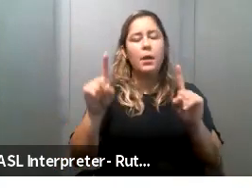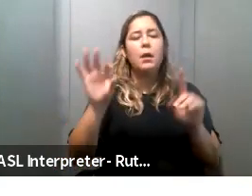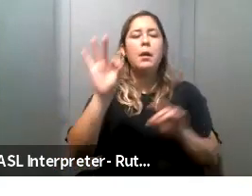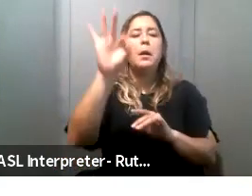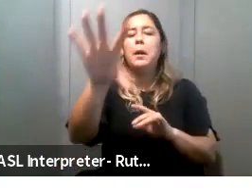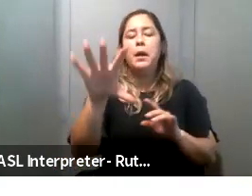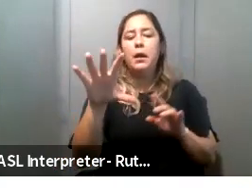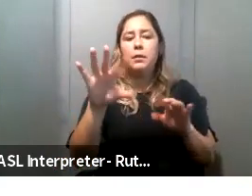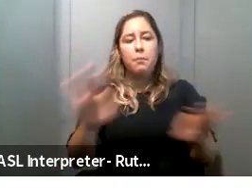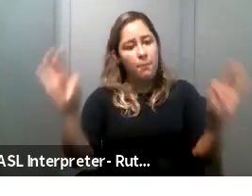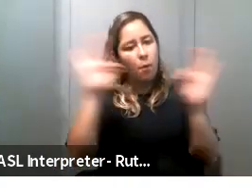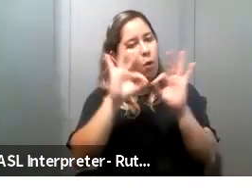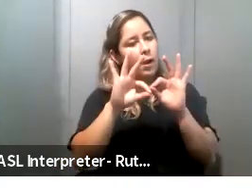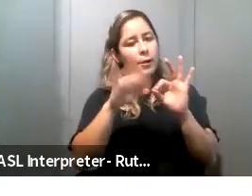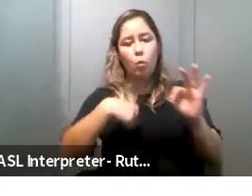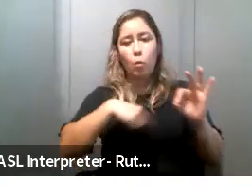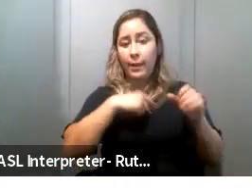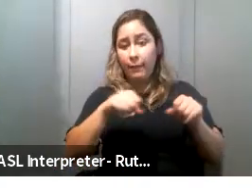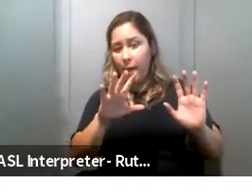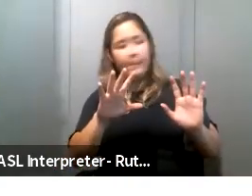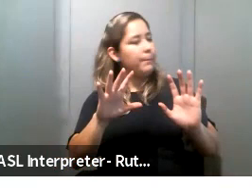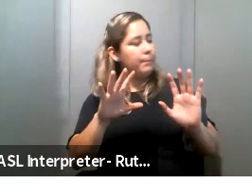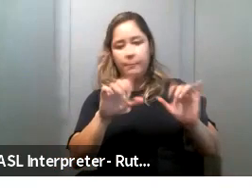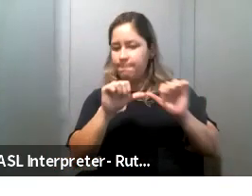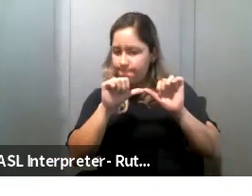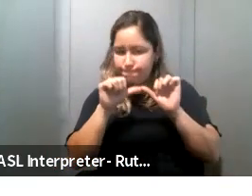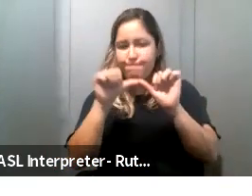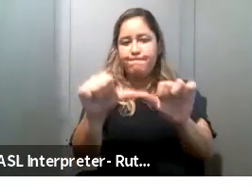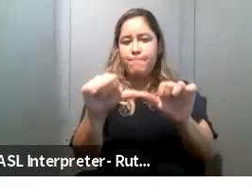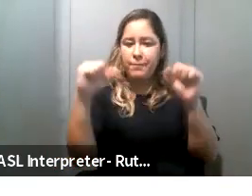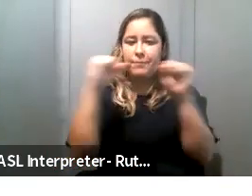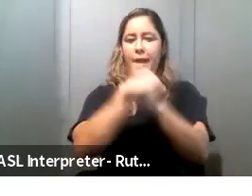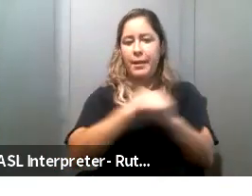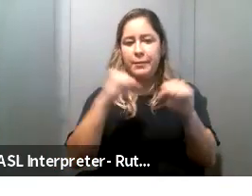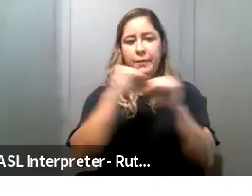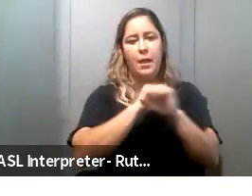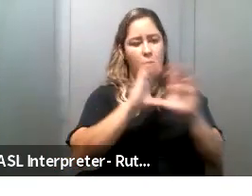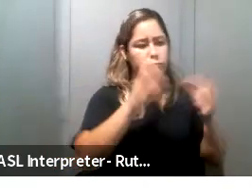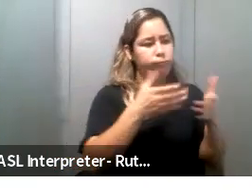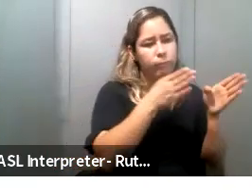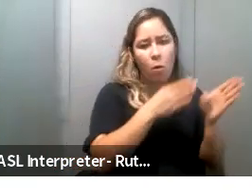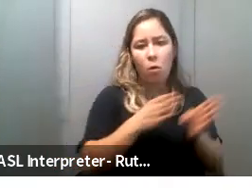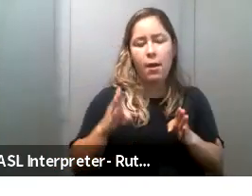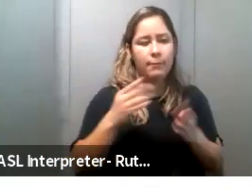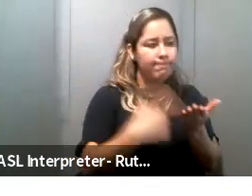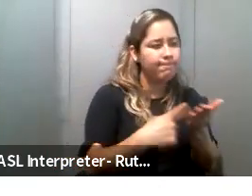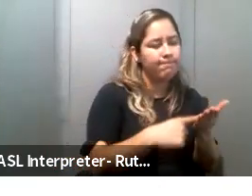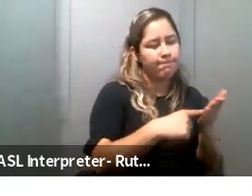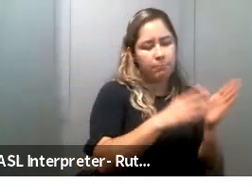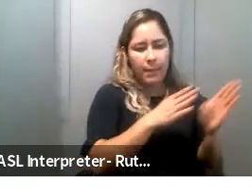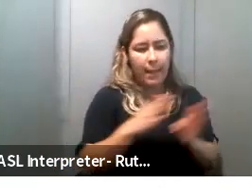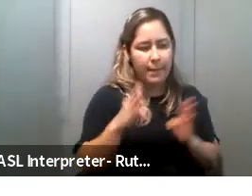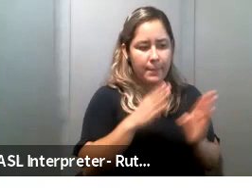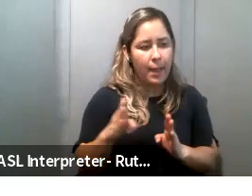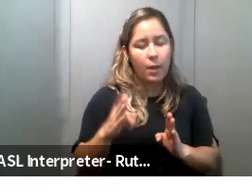a cada punto y organizar, porque aunque el gobierno y estas compañías tienen muchos recursos, la